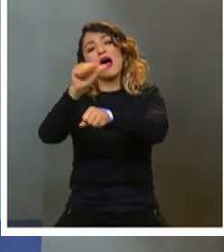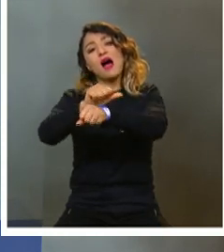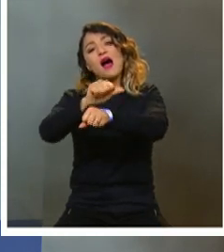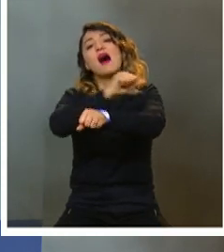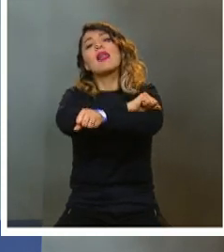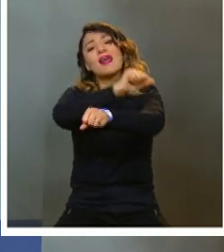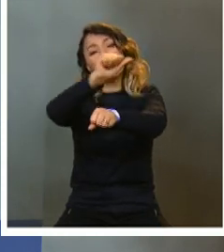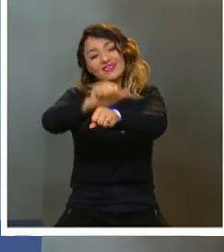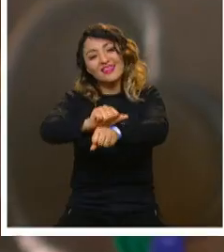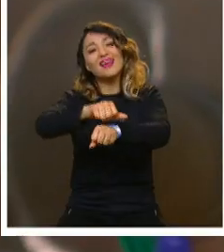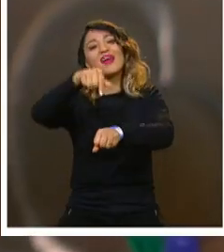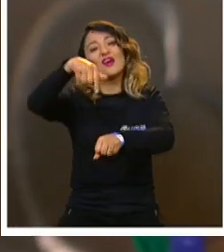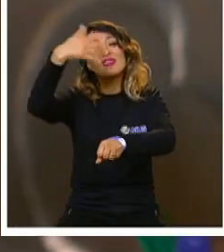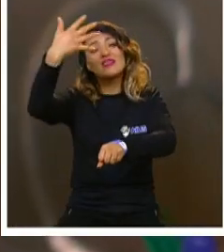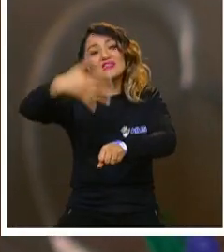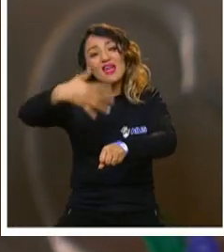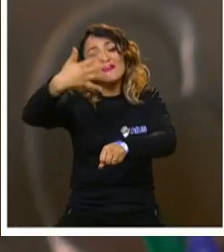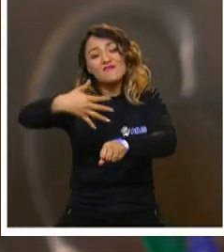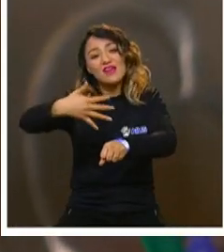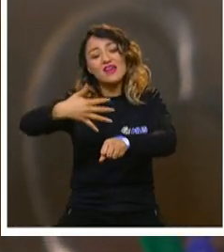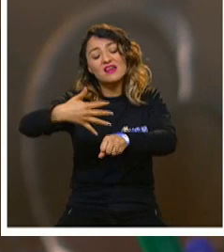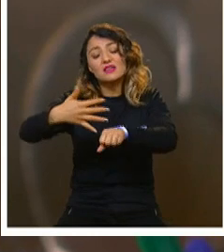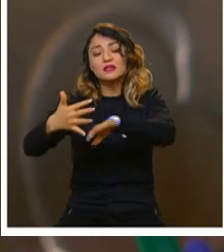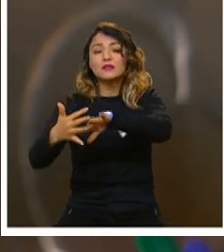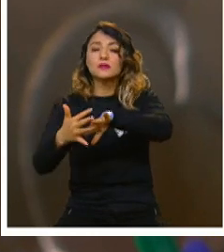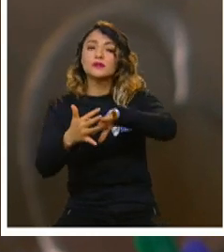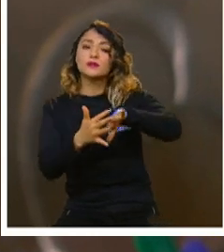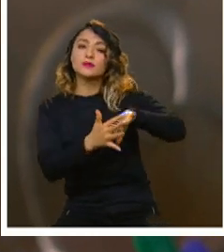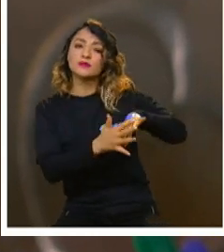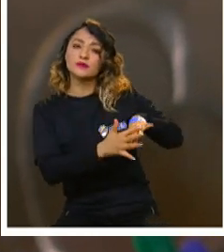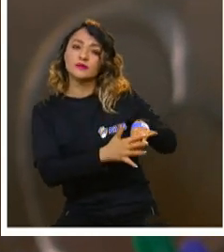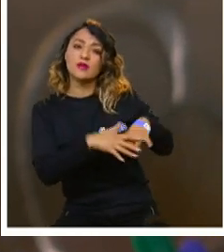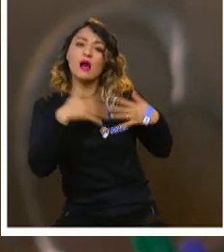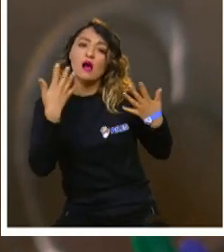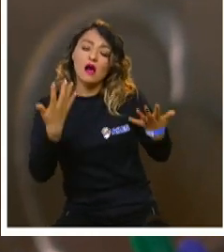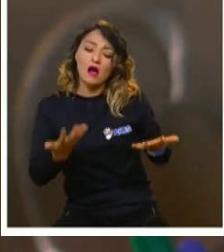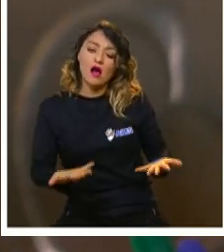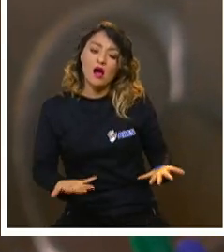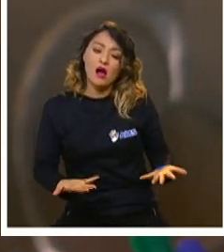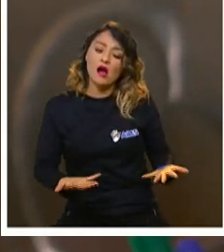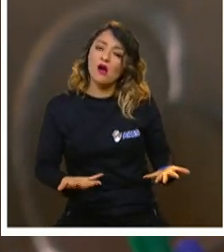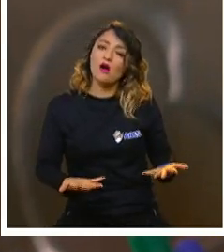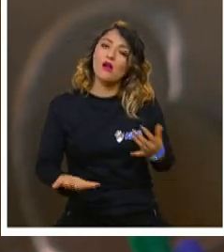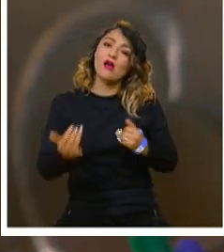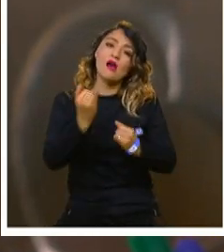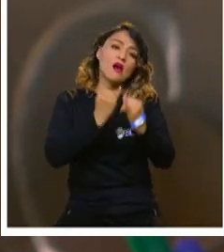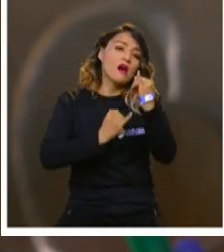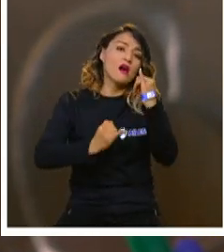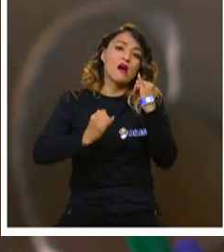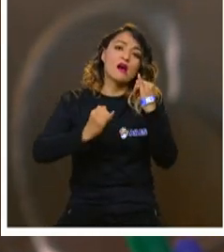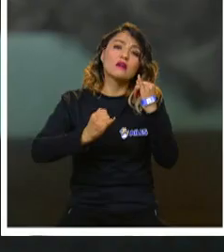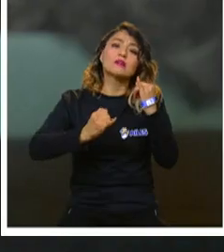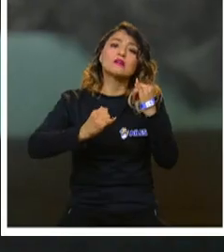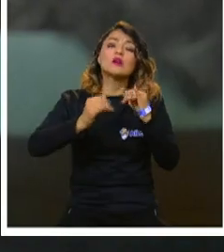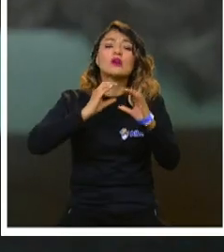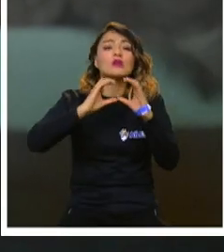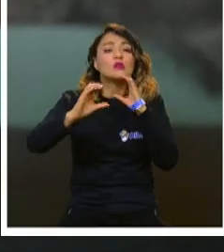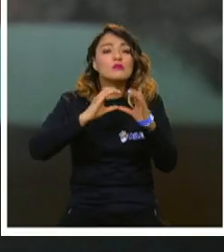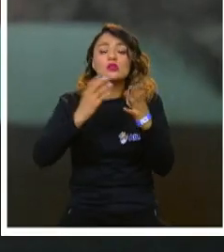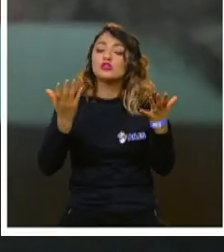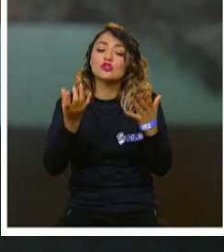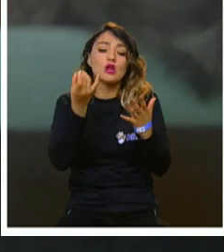la televisión da un paso al costado. Las transmisiones serán netamente